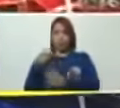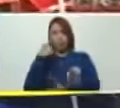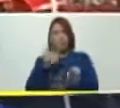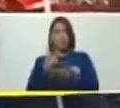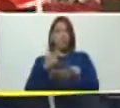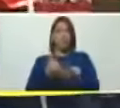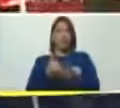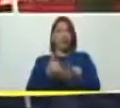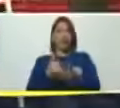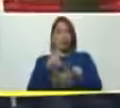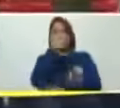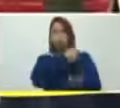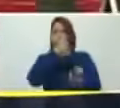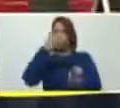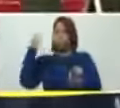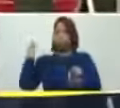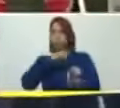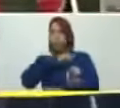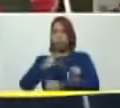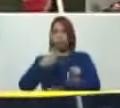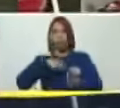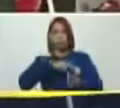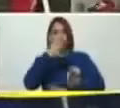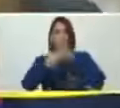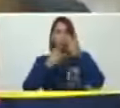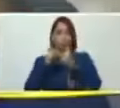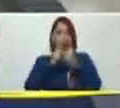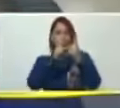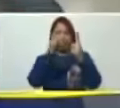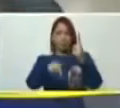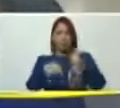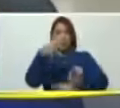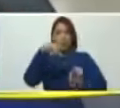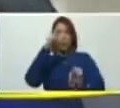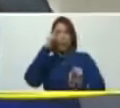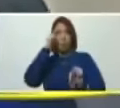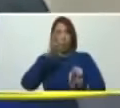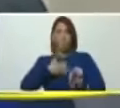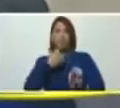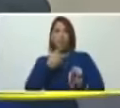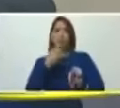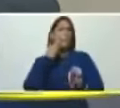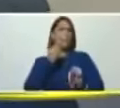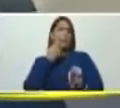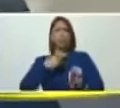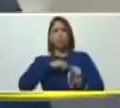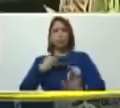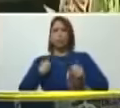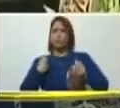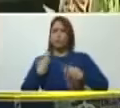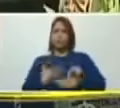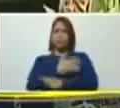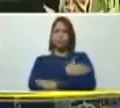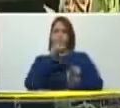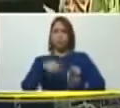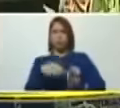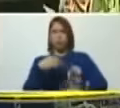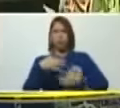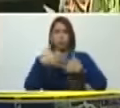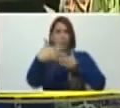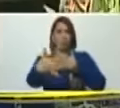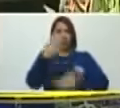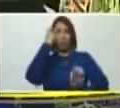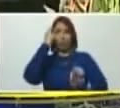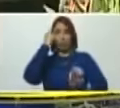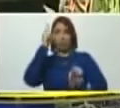una de las denuncias y le estamos haciendo seguimiento. Nahum, me puede decir la experiencia que hemos vivido estos días, mi